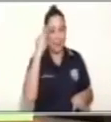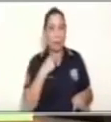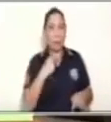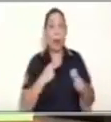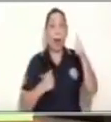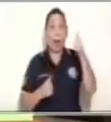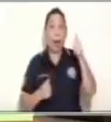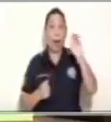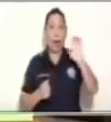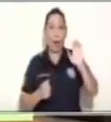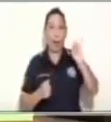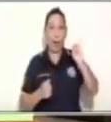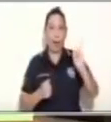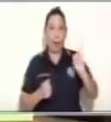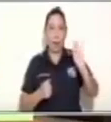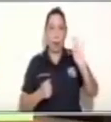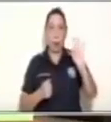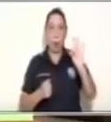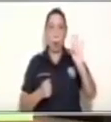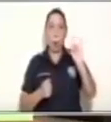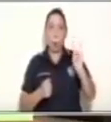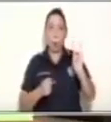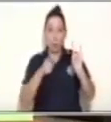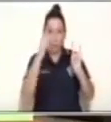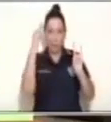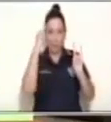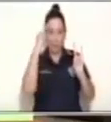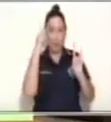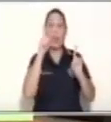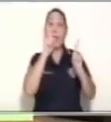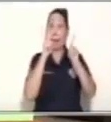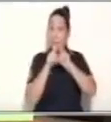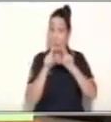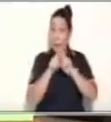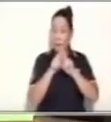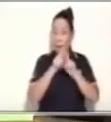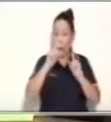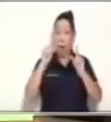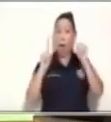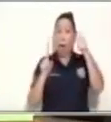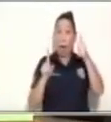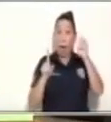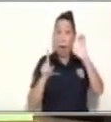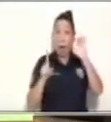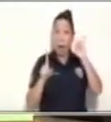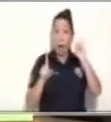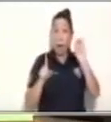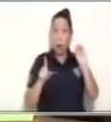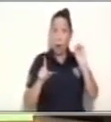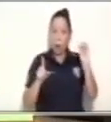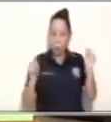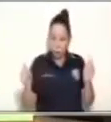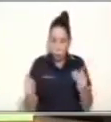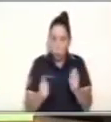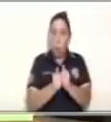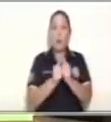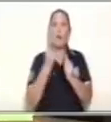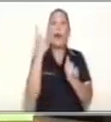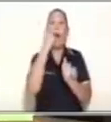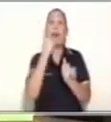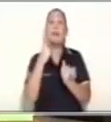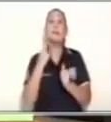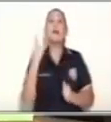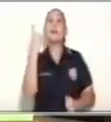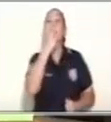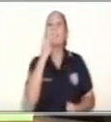A, E, I, O y U. También no es necesario que te las aprendas en ese orden, te las puedes aprender en el orden que tú